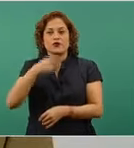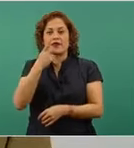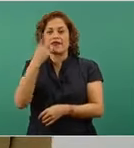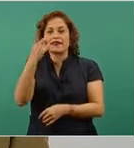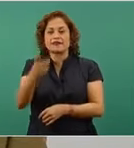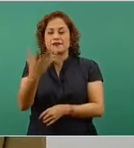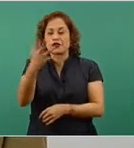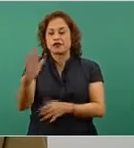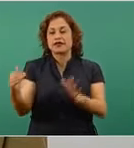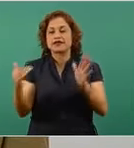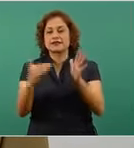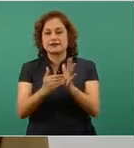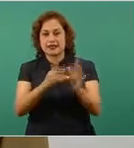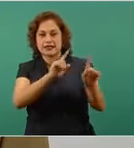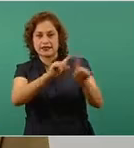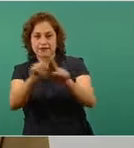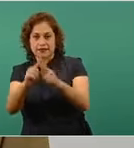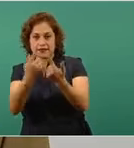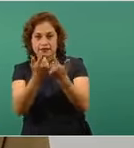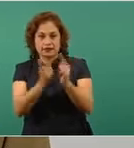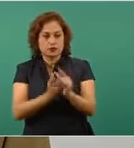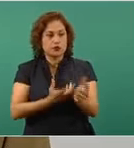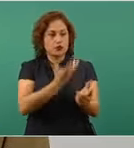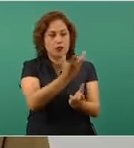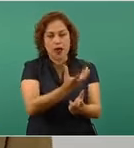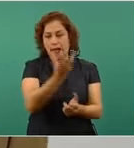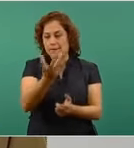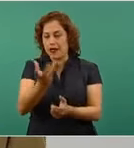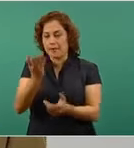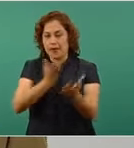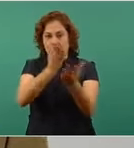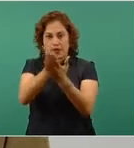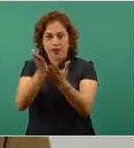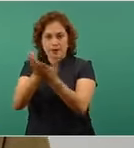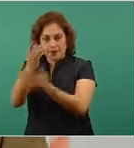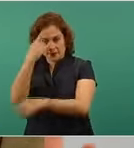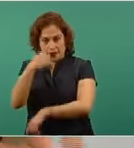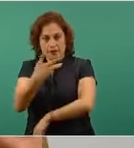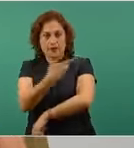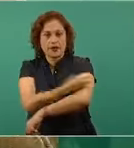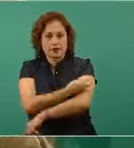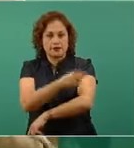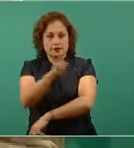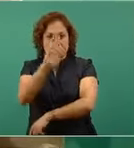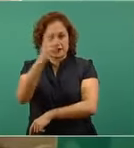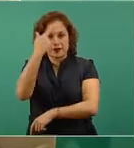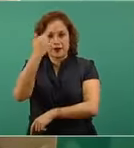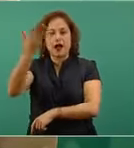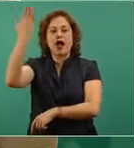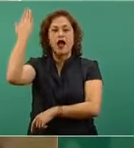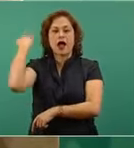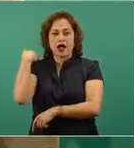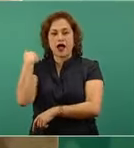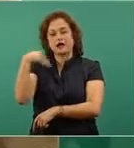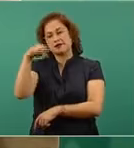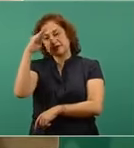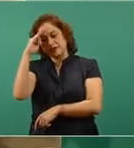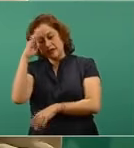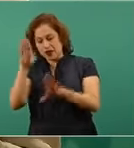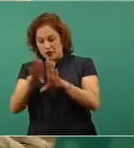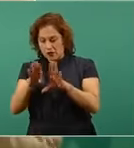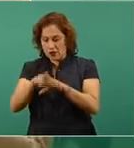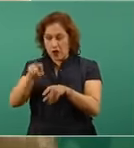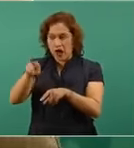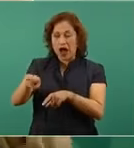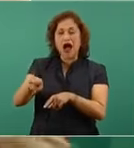brigadas. Recuerden que esto, cuando se planeó, estaba centrado también, o el concepto estaba entre los centros integradores,